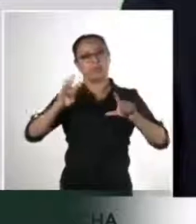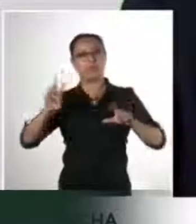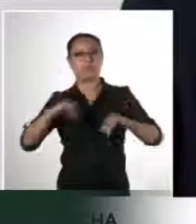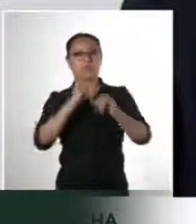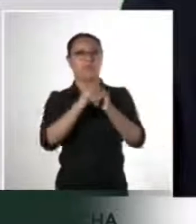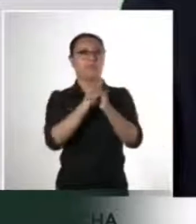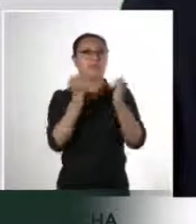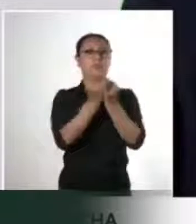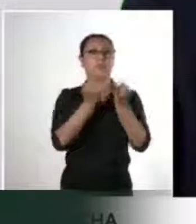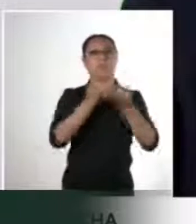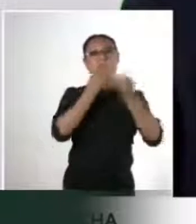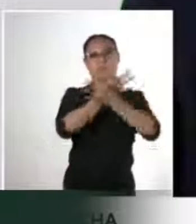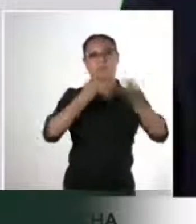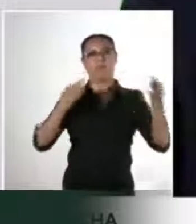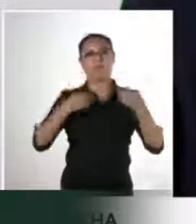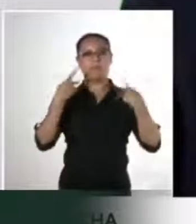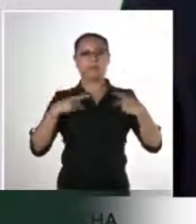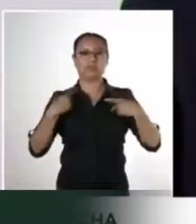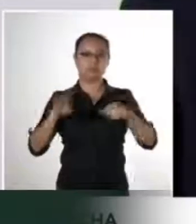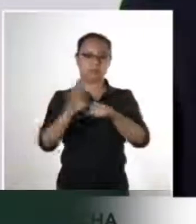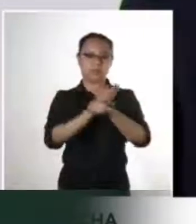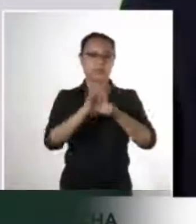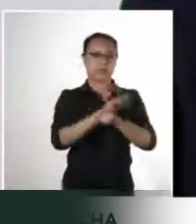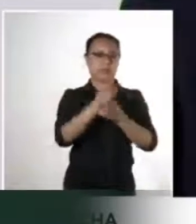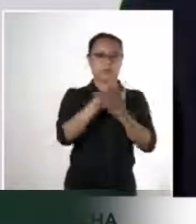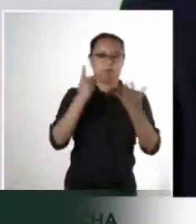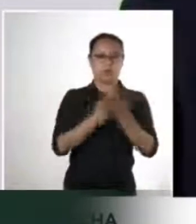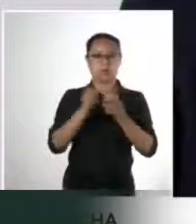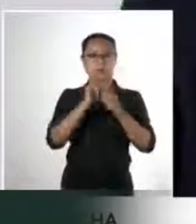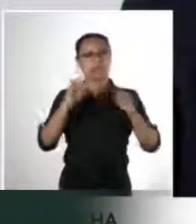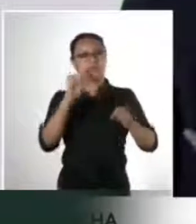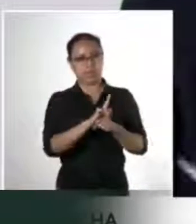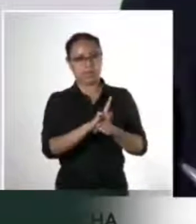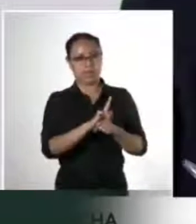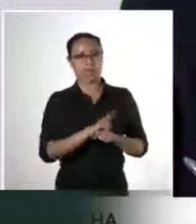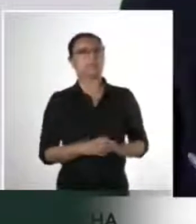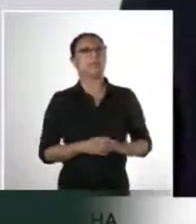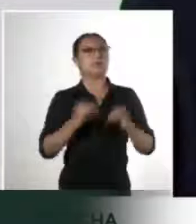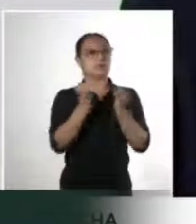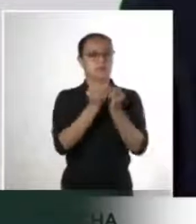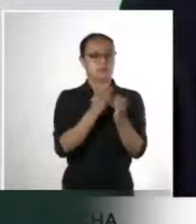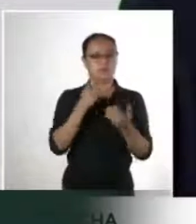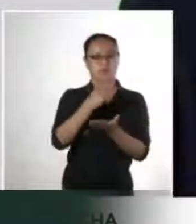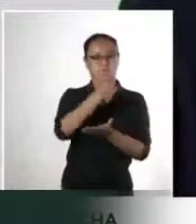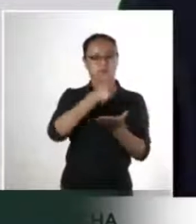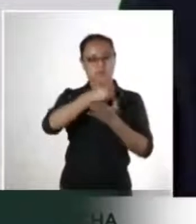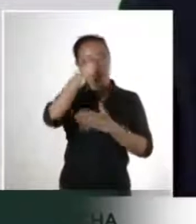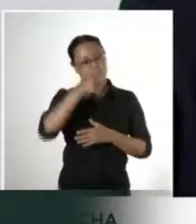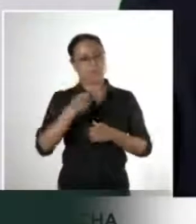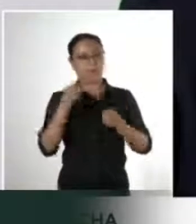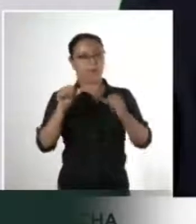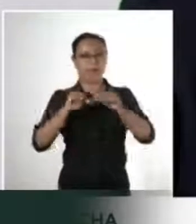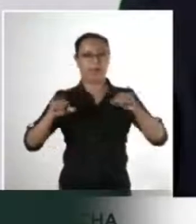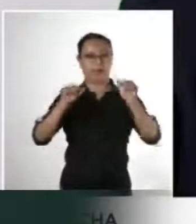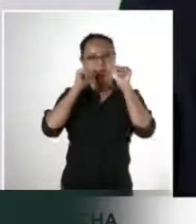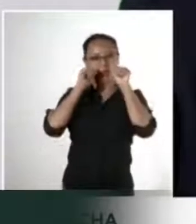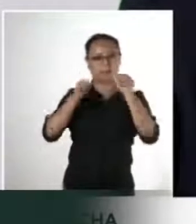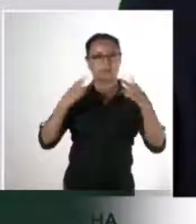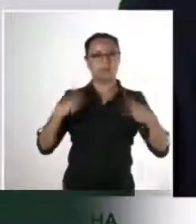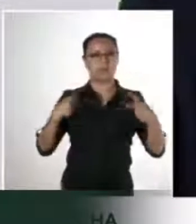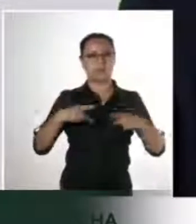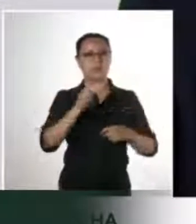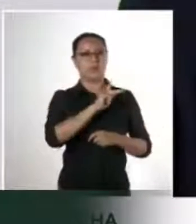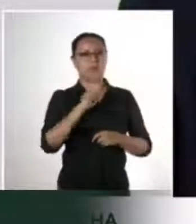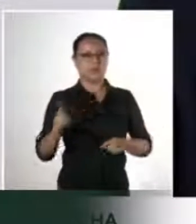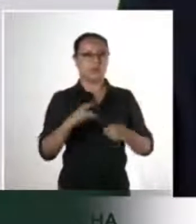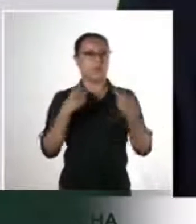acciones en materia de ordenamiento de la vía pública y comercio informal, recuperación económica, el impulso al deporte, la cultura y la agricultura.